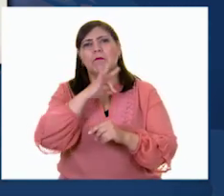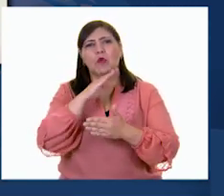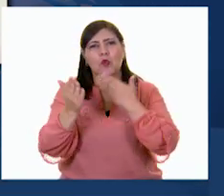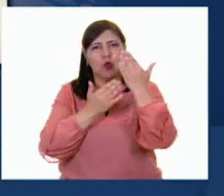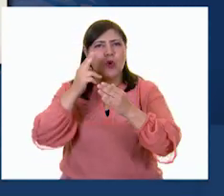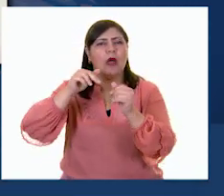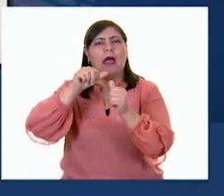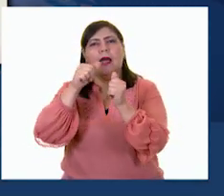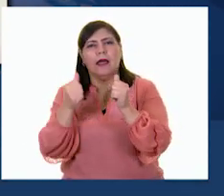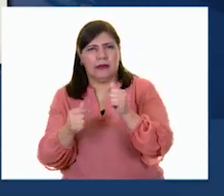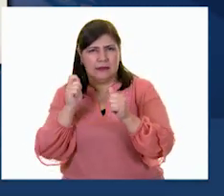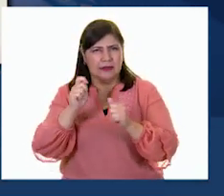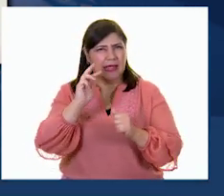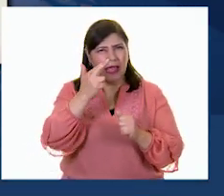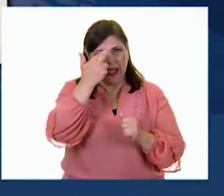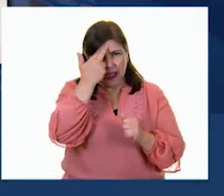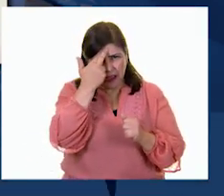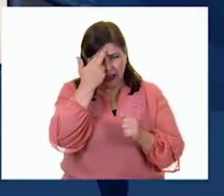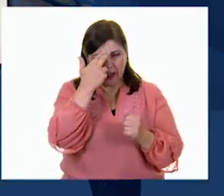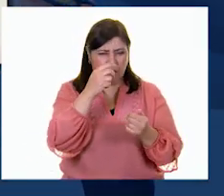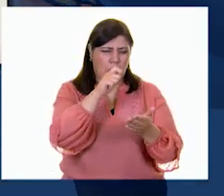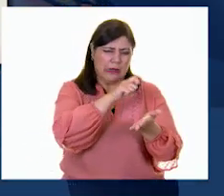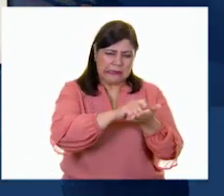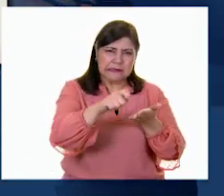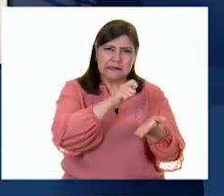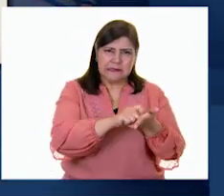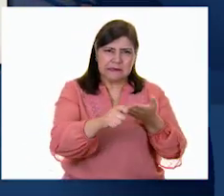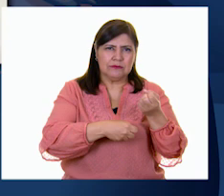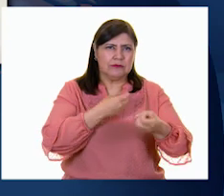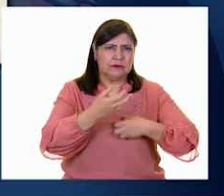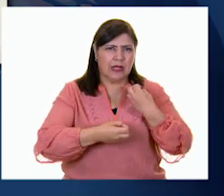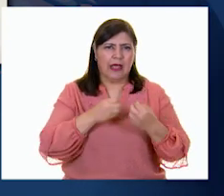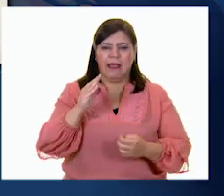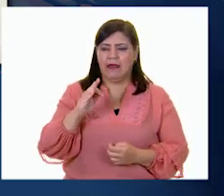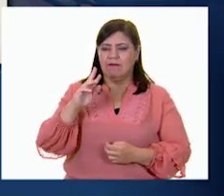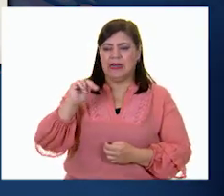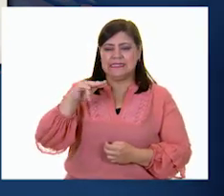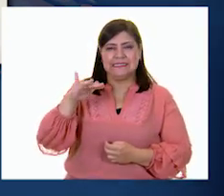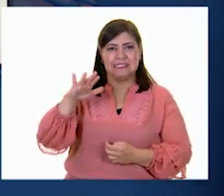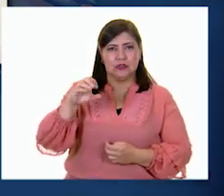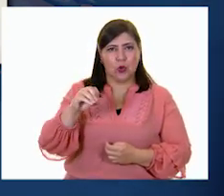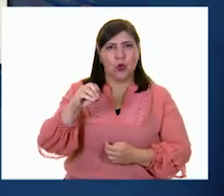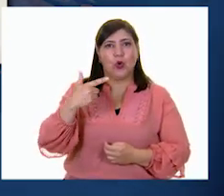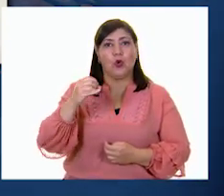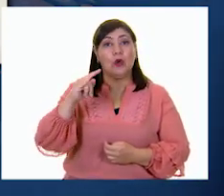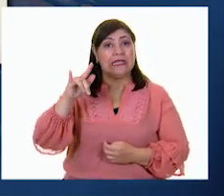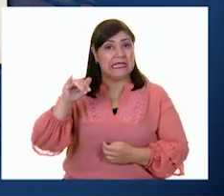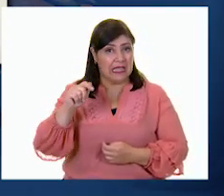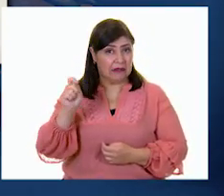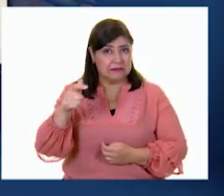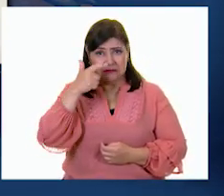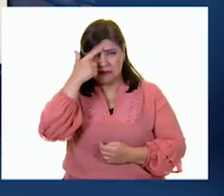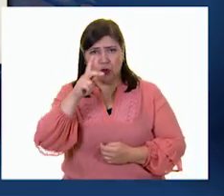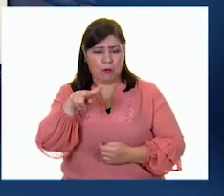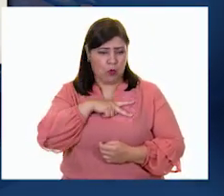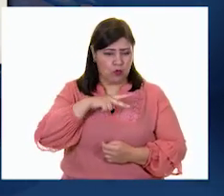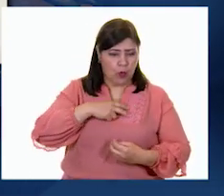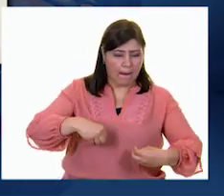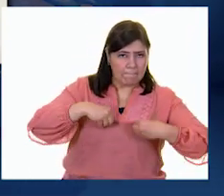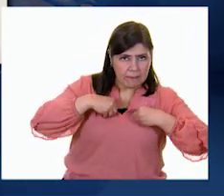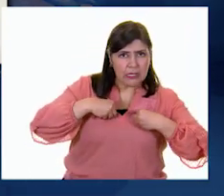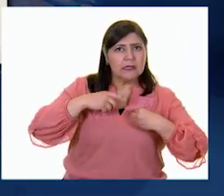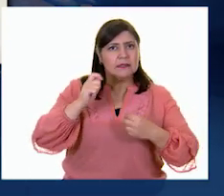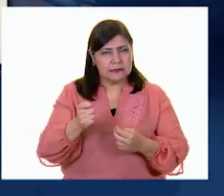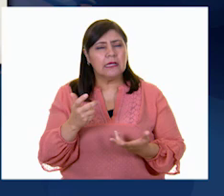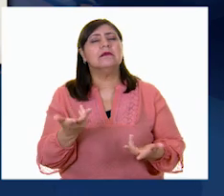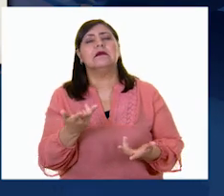textos autobiográfico y biográfico de Francisco Goitia que leímos aquí? ¿Cómo olvidarlos, Gaby? Recuerdo que me gustó y